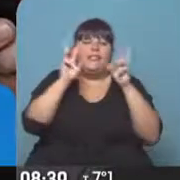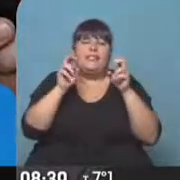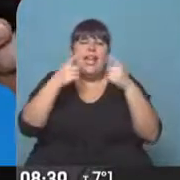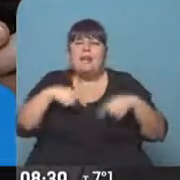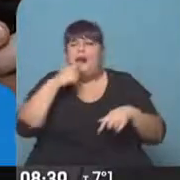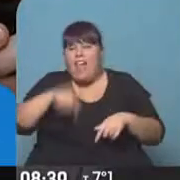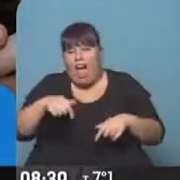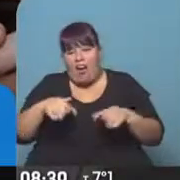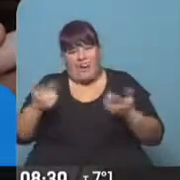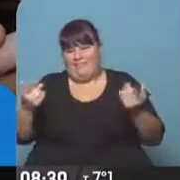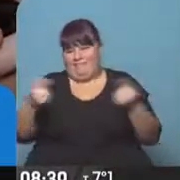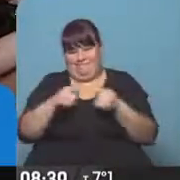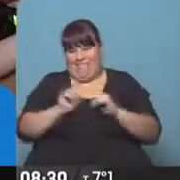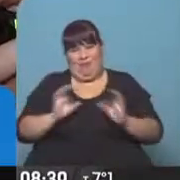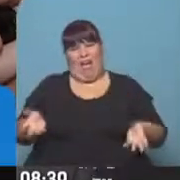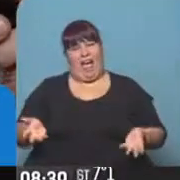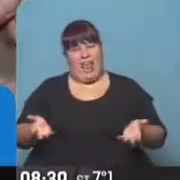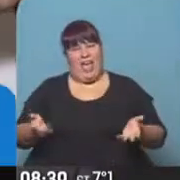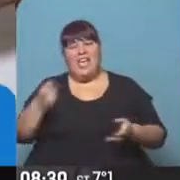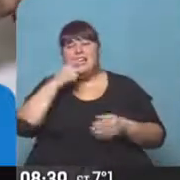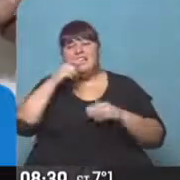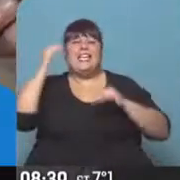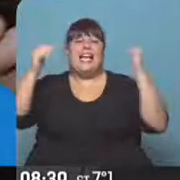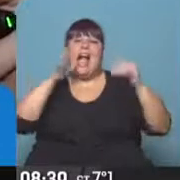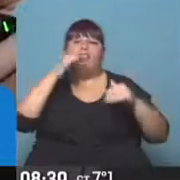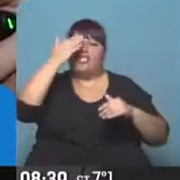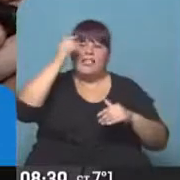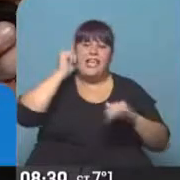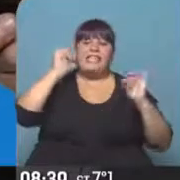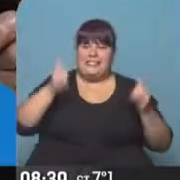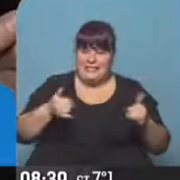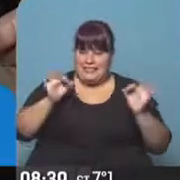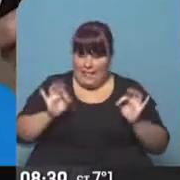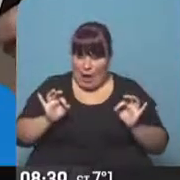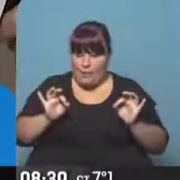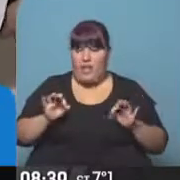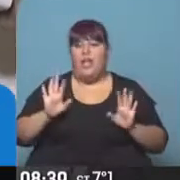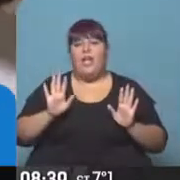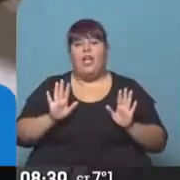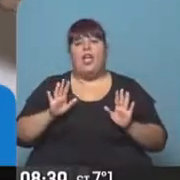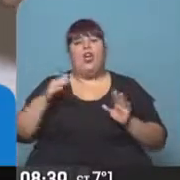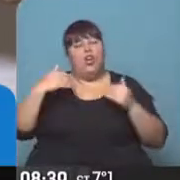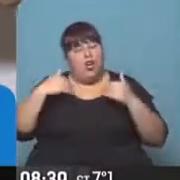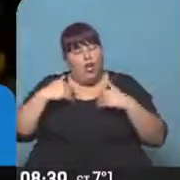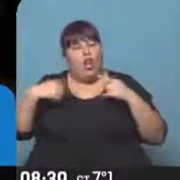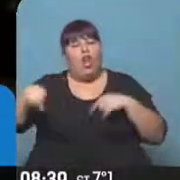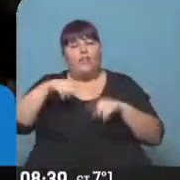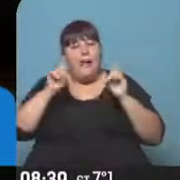cosas de actualidad no está bien, y si a chicos de 14 o 15 años. Lo que los